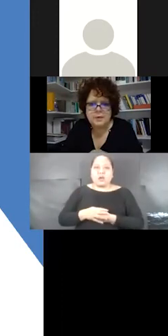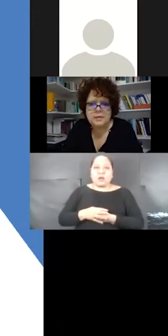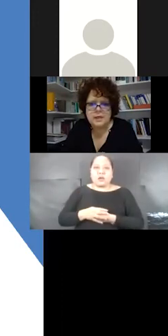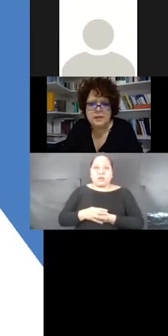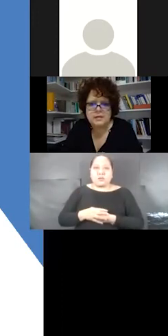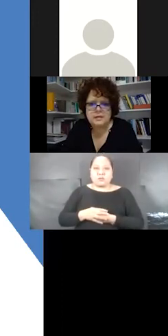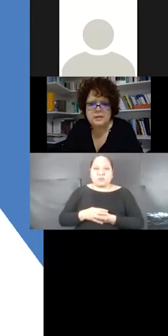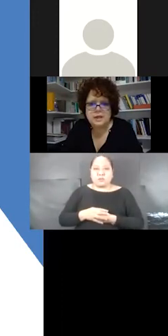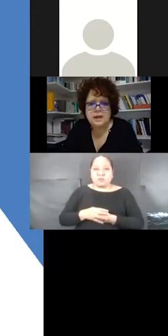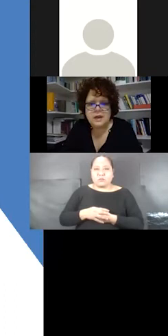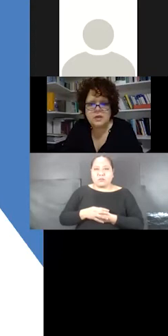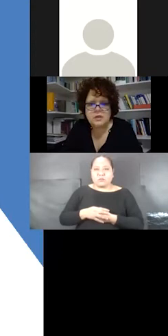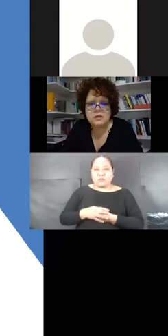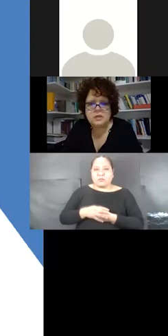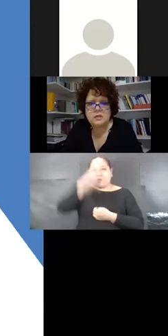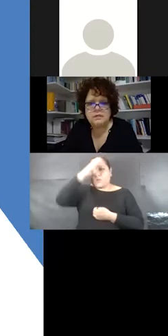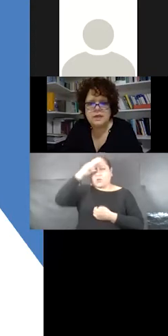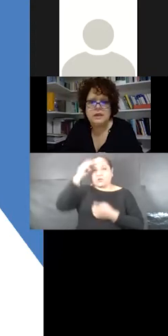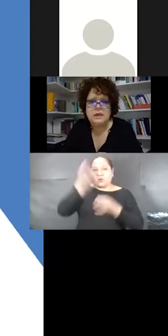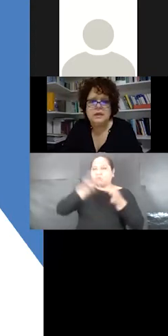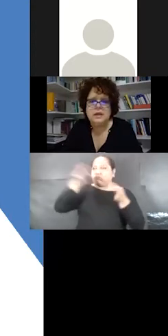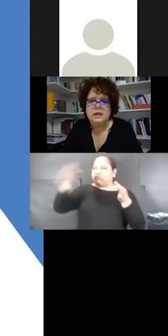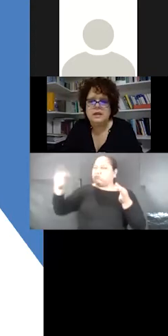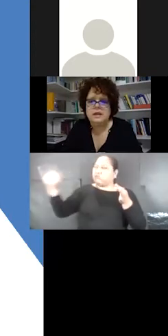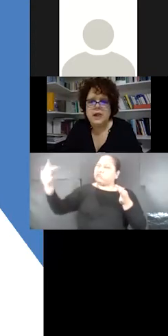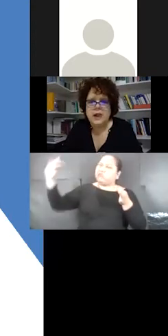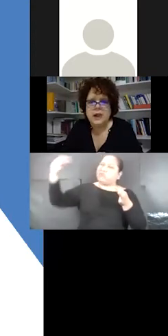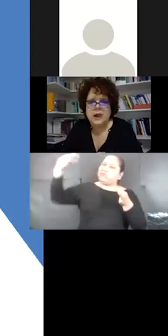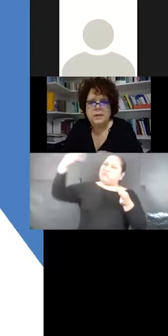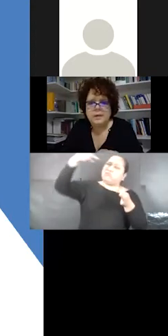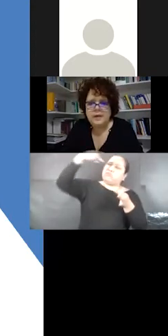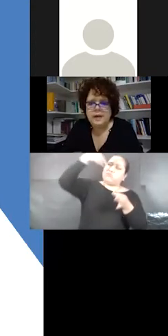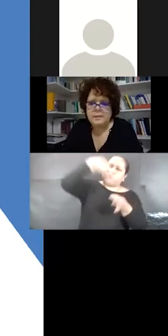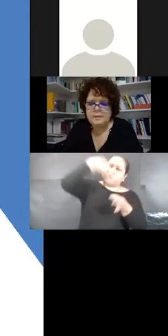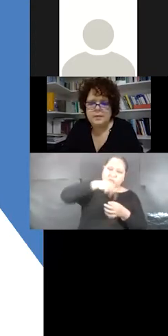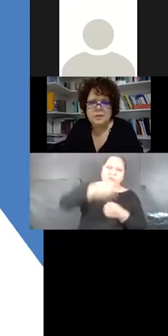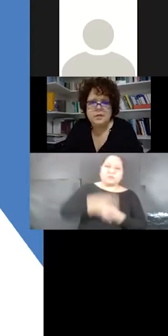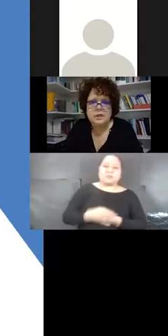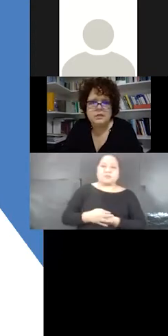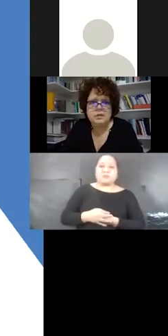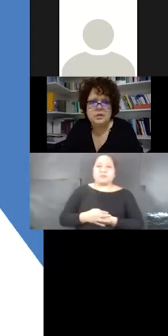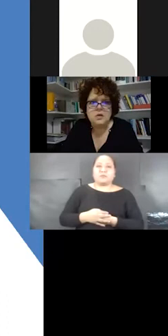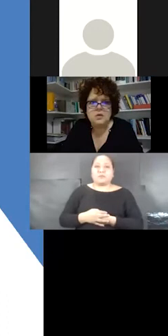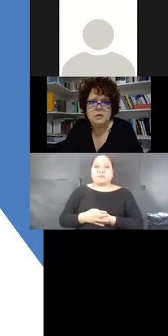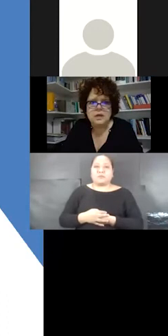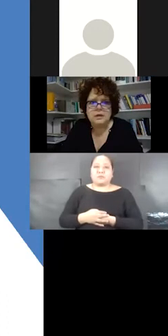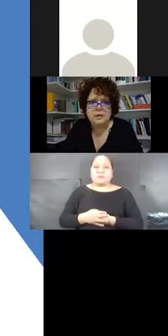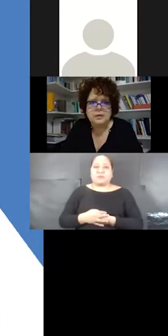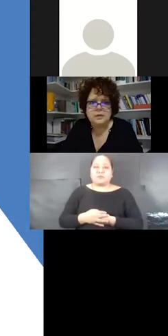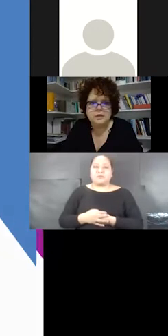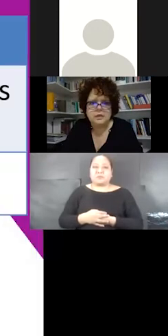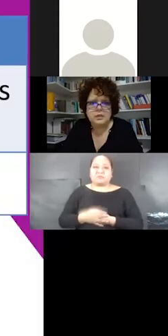está Moisés, lejos, venir, aquí. ¿Ok? Entonces, no